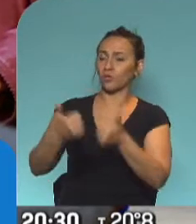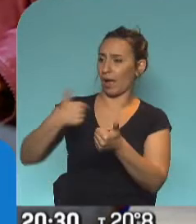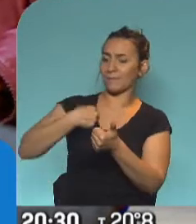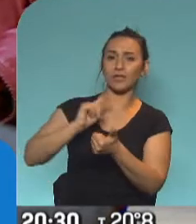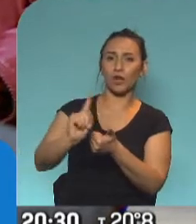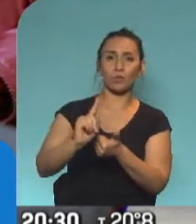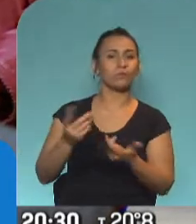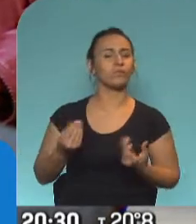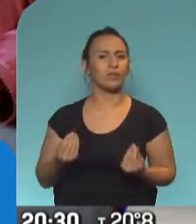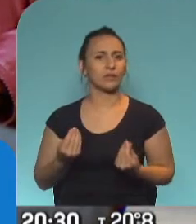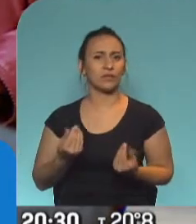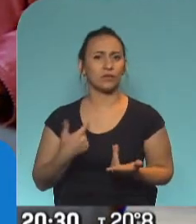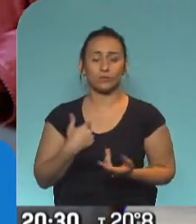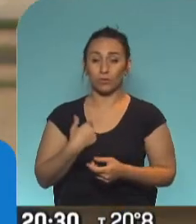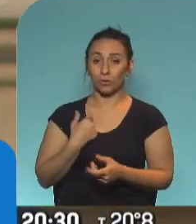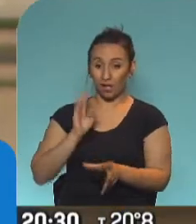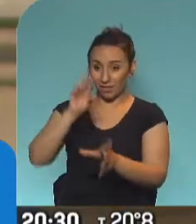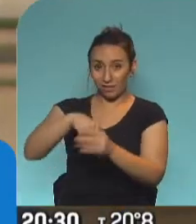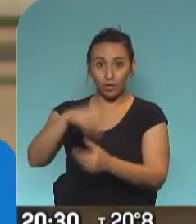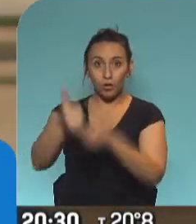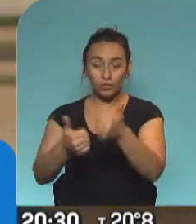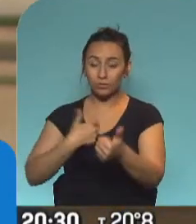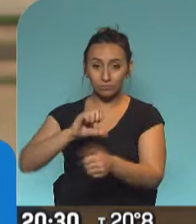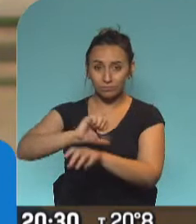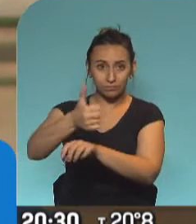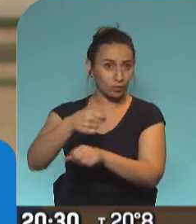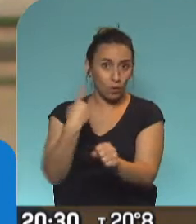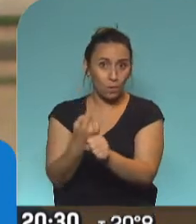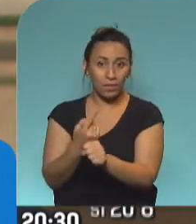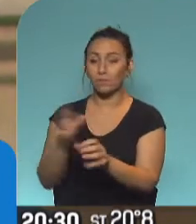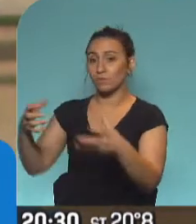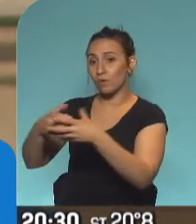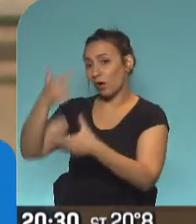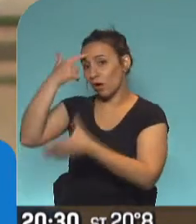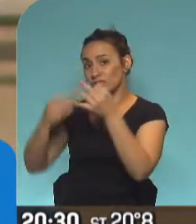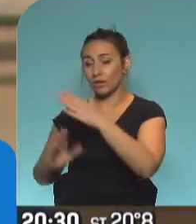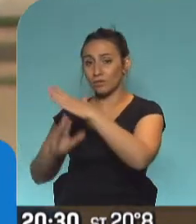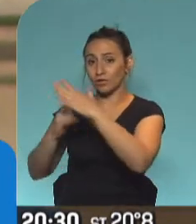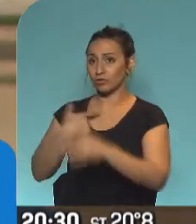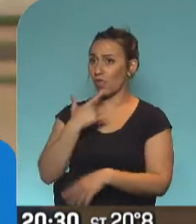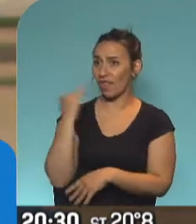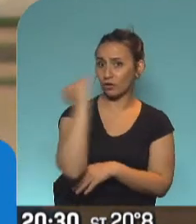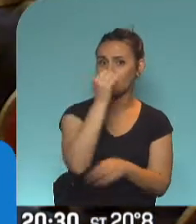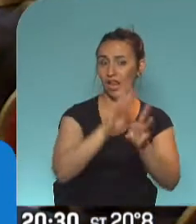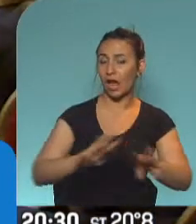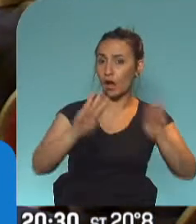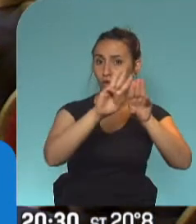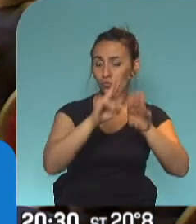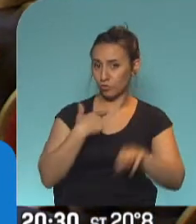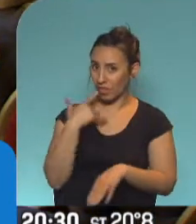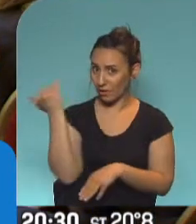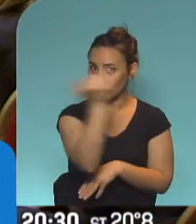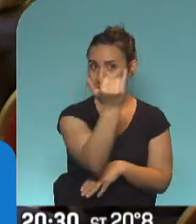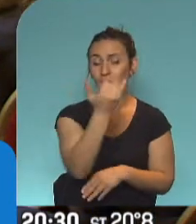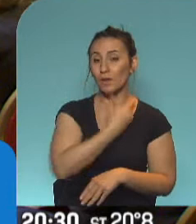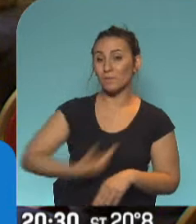chance de ganar ese concurso, porque el Consejo de la Magistratura lo denuncié en Naciones Unidas y el presidente del Consejo llegó